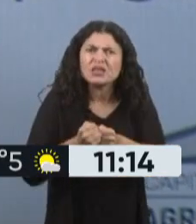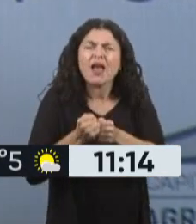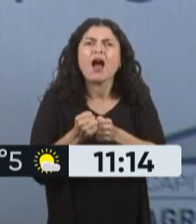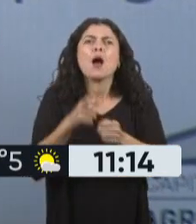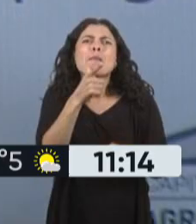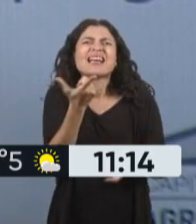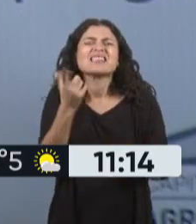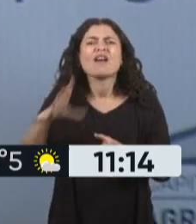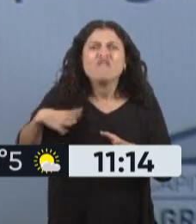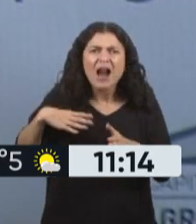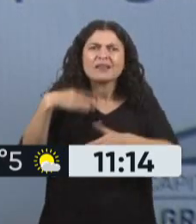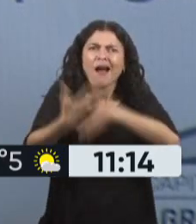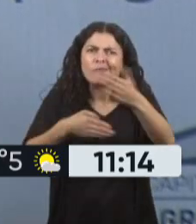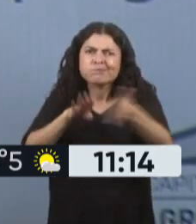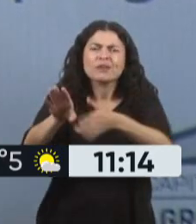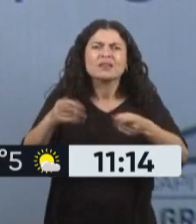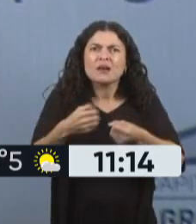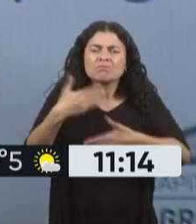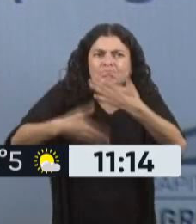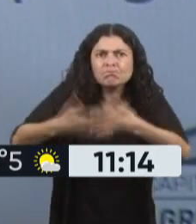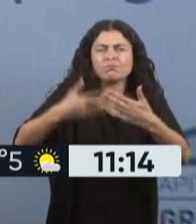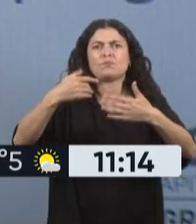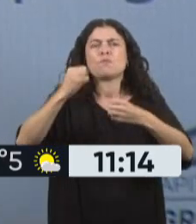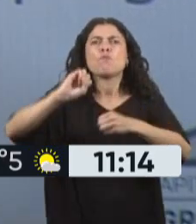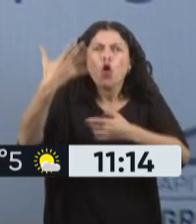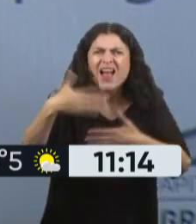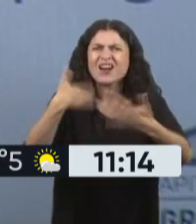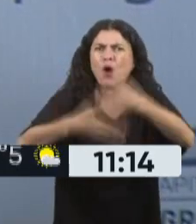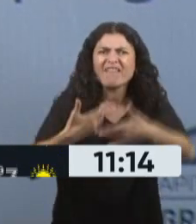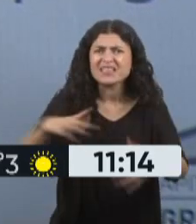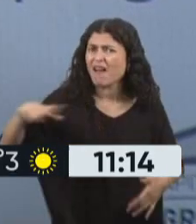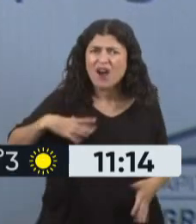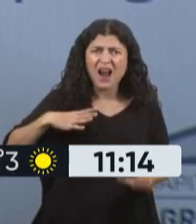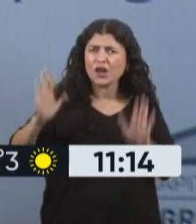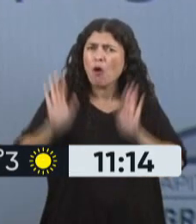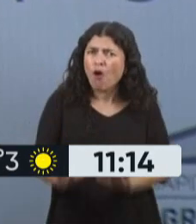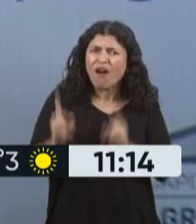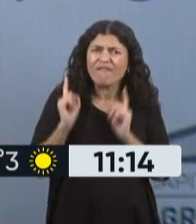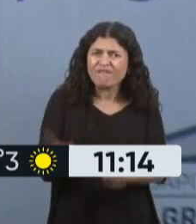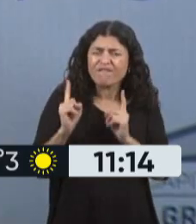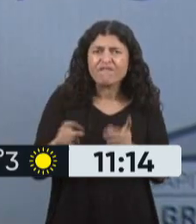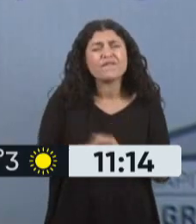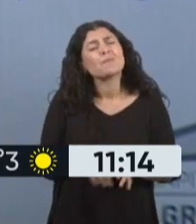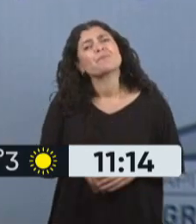mundo. Aprendimos por las malas que nunca va a ocurrir que una industria le toque la puerta al gobierno nacional y le